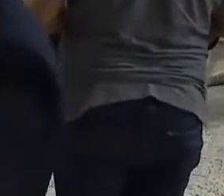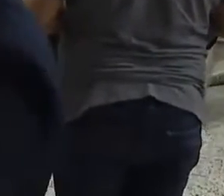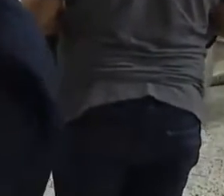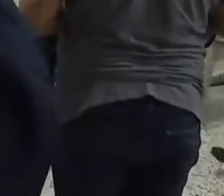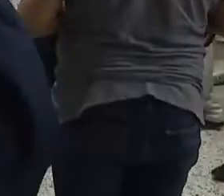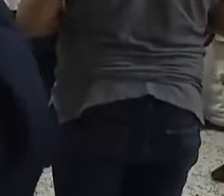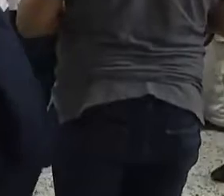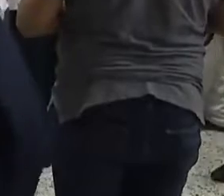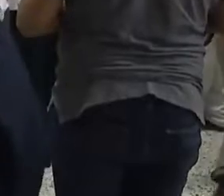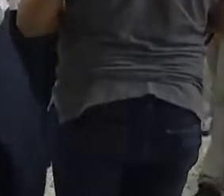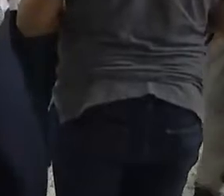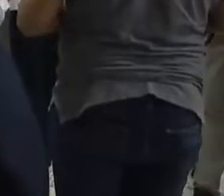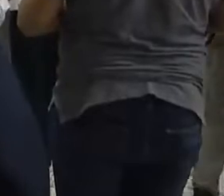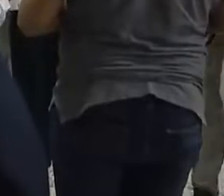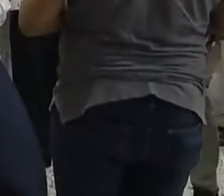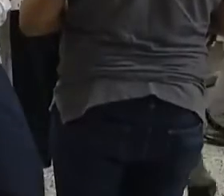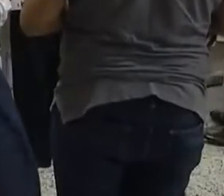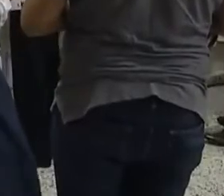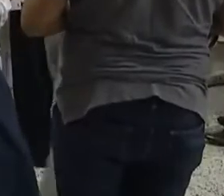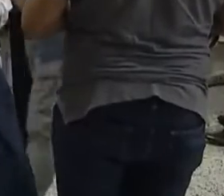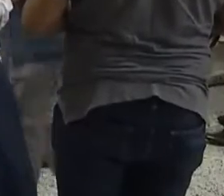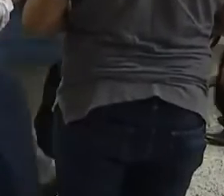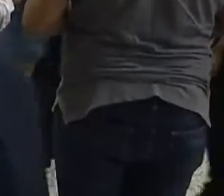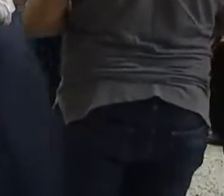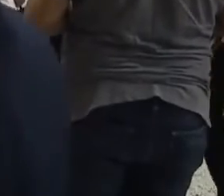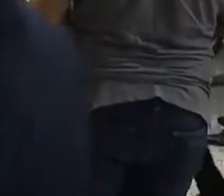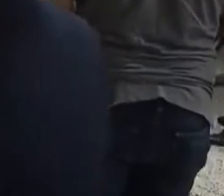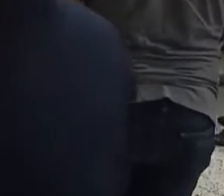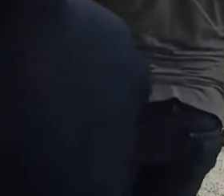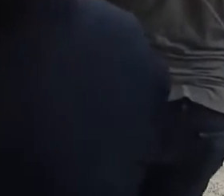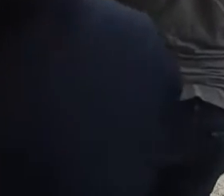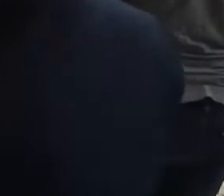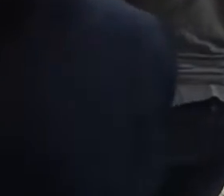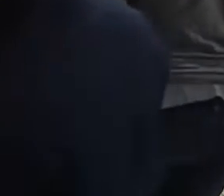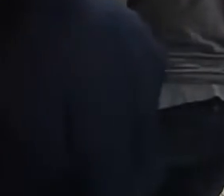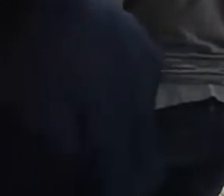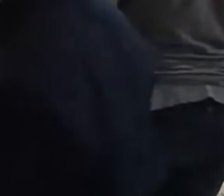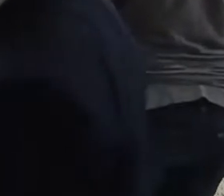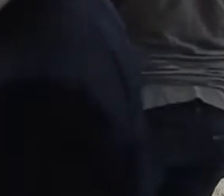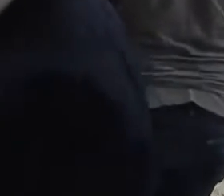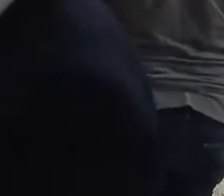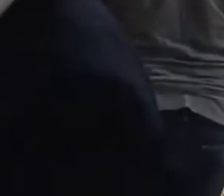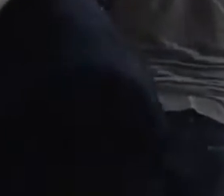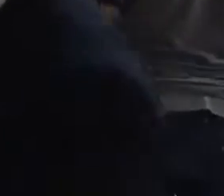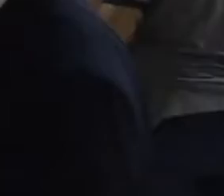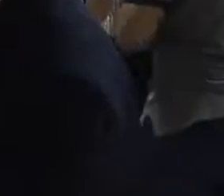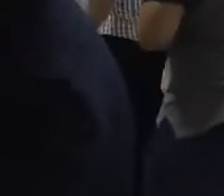Gracias.